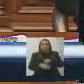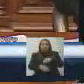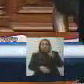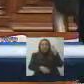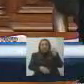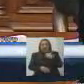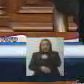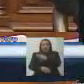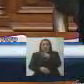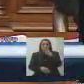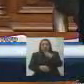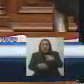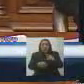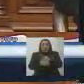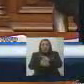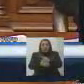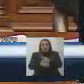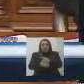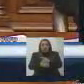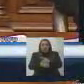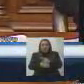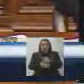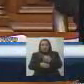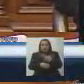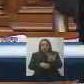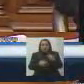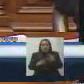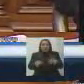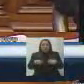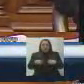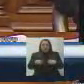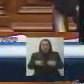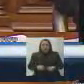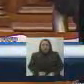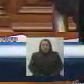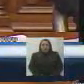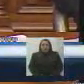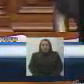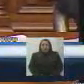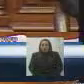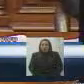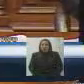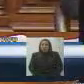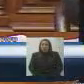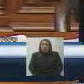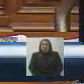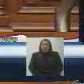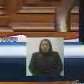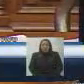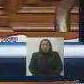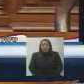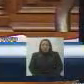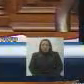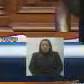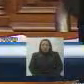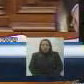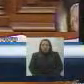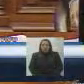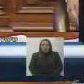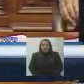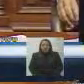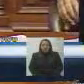Ha sido admitida la interpelación de conformidad con el artículo 131 de la Constitución Política del